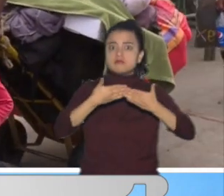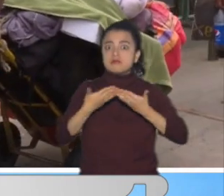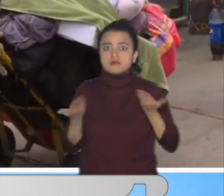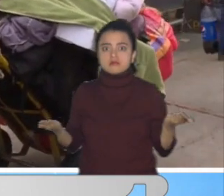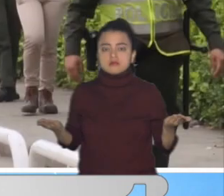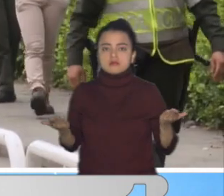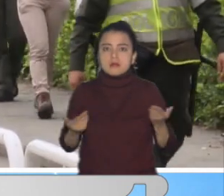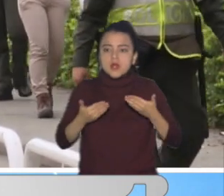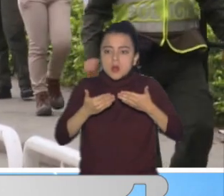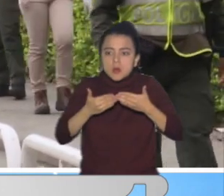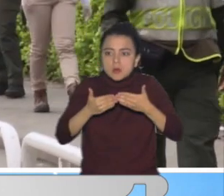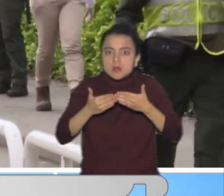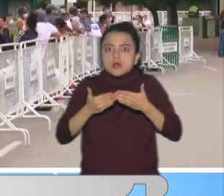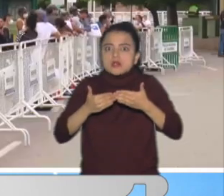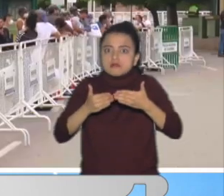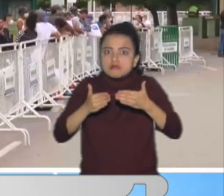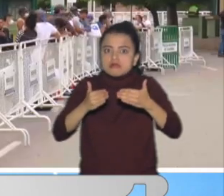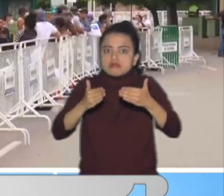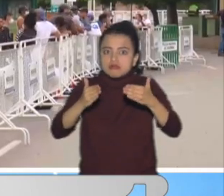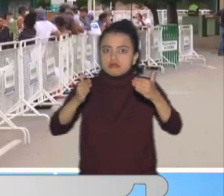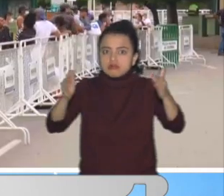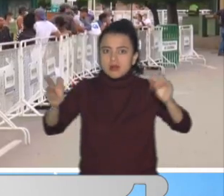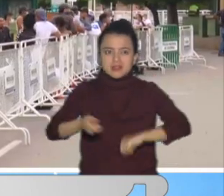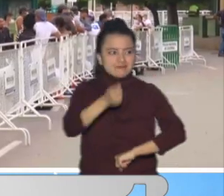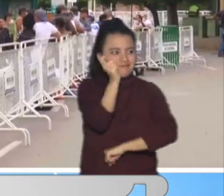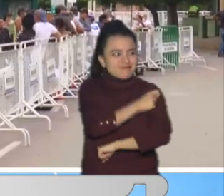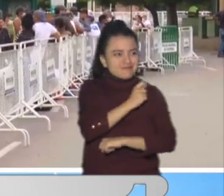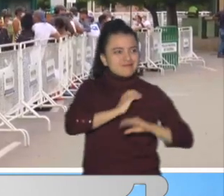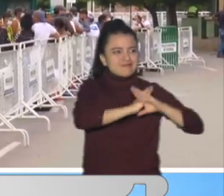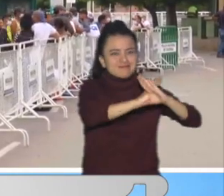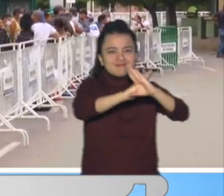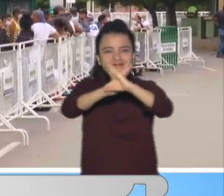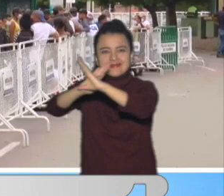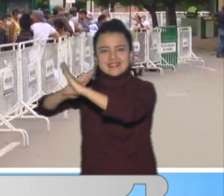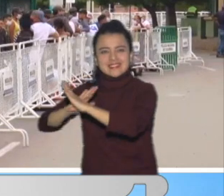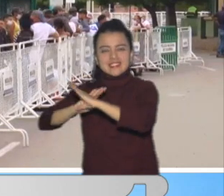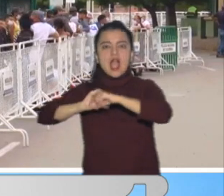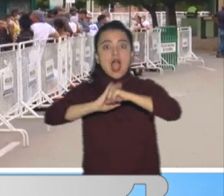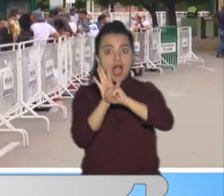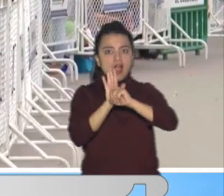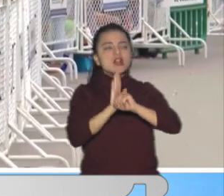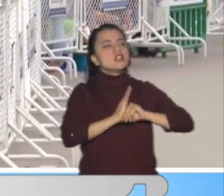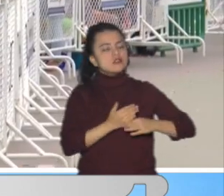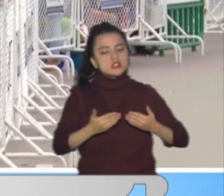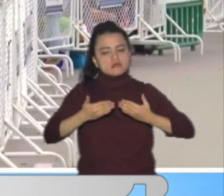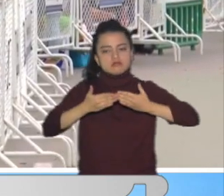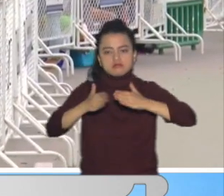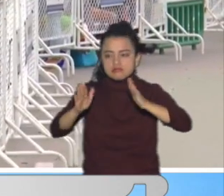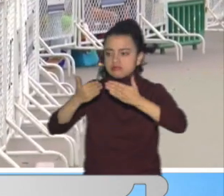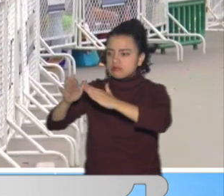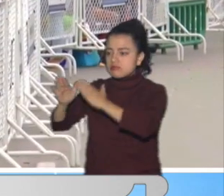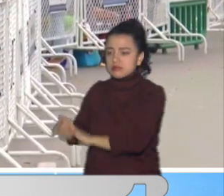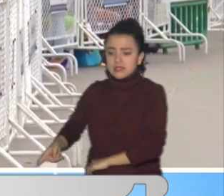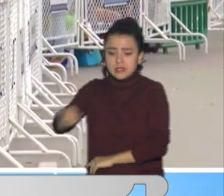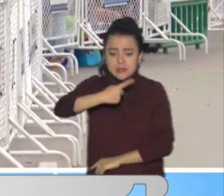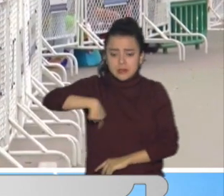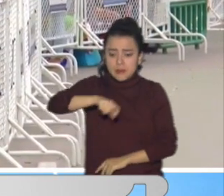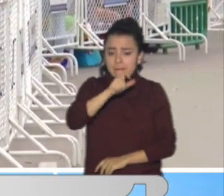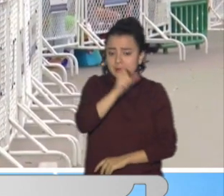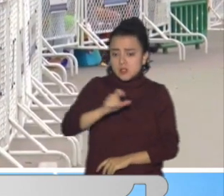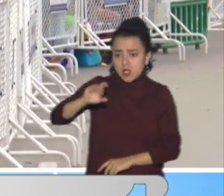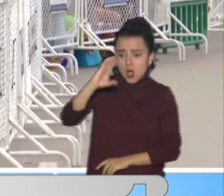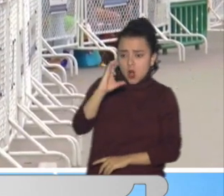los indicadores iban avanzando en temas de vacunación, en temas de protección, pues obviamente entendiendo el clamor también de esas